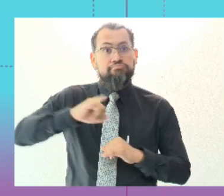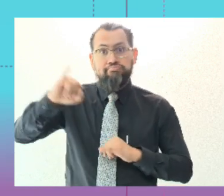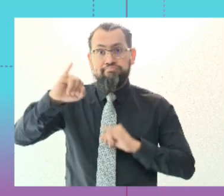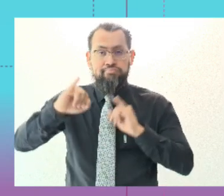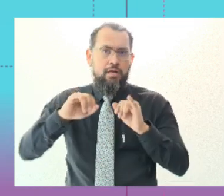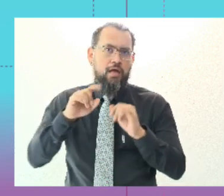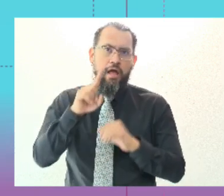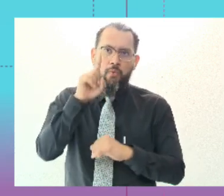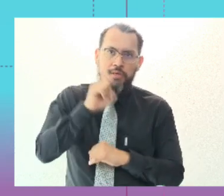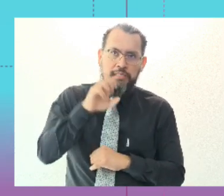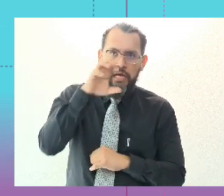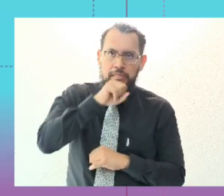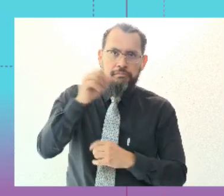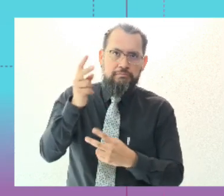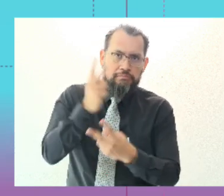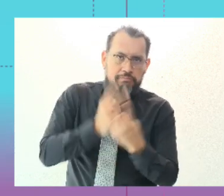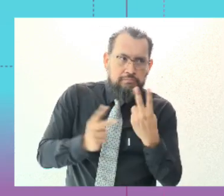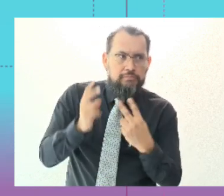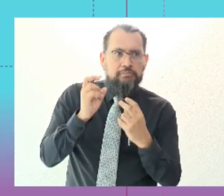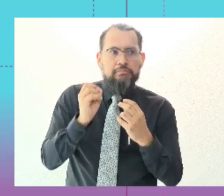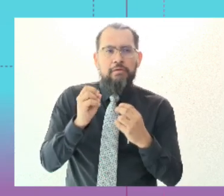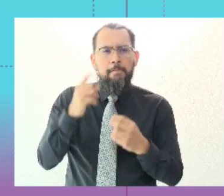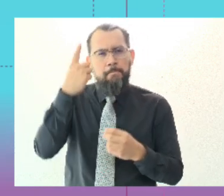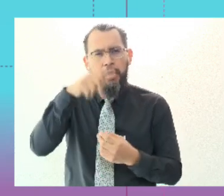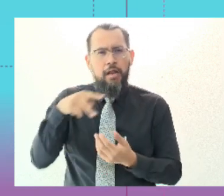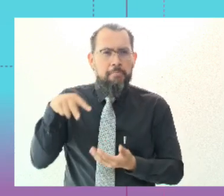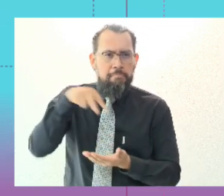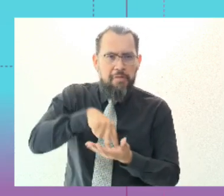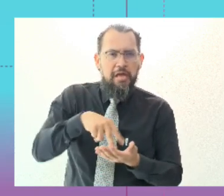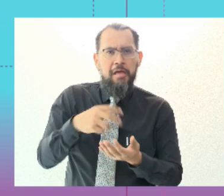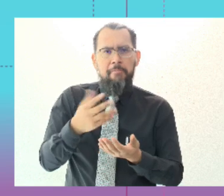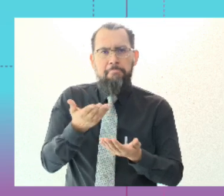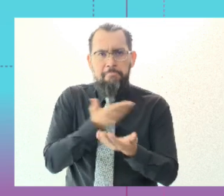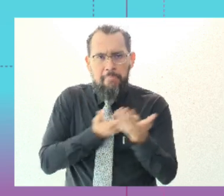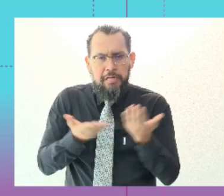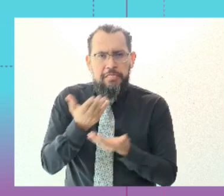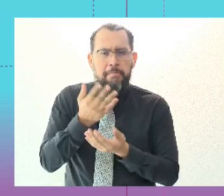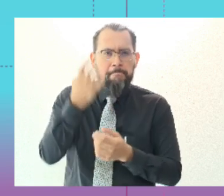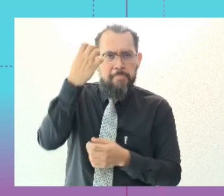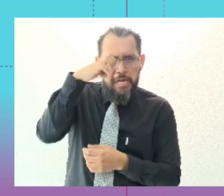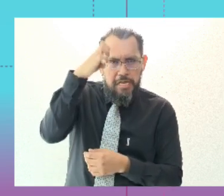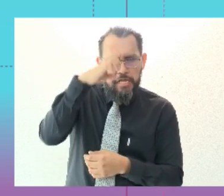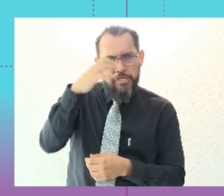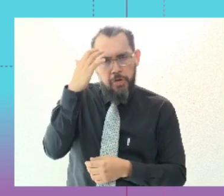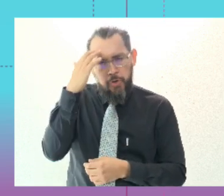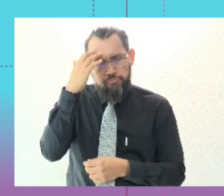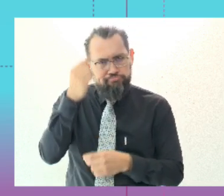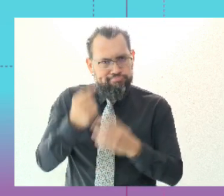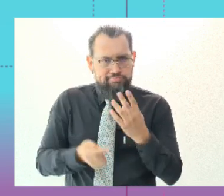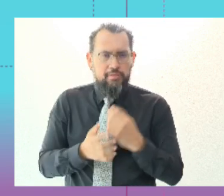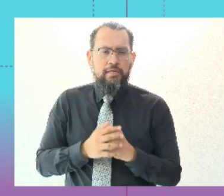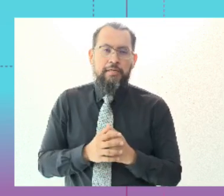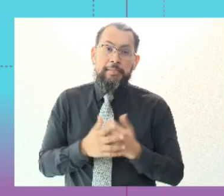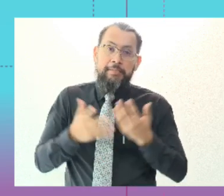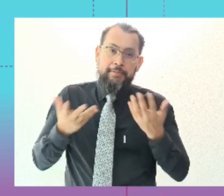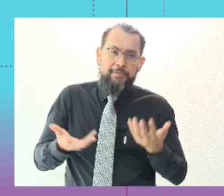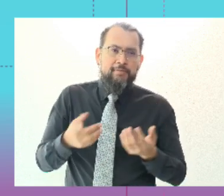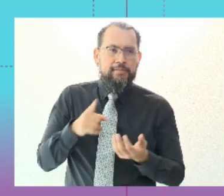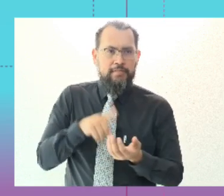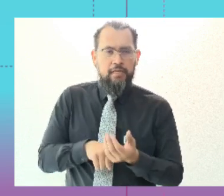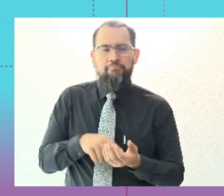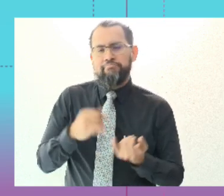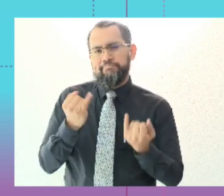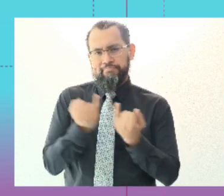Aguascalientes para estar presentes, para compartir su experiencia y sus conocimientos. Internamente, bueno, pues hay